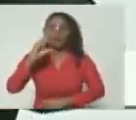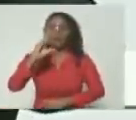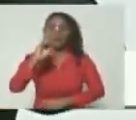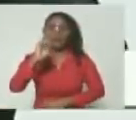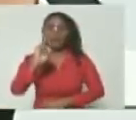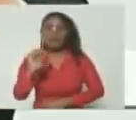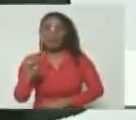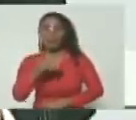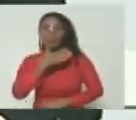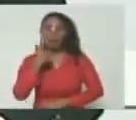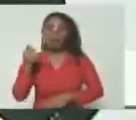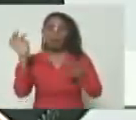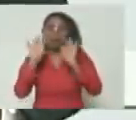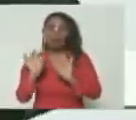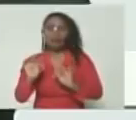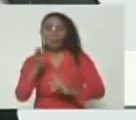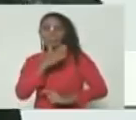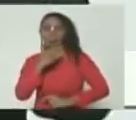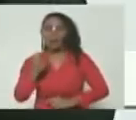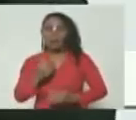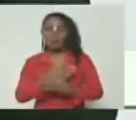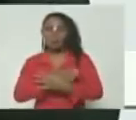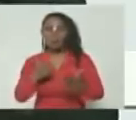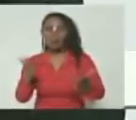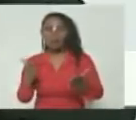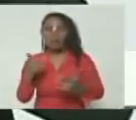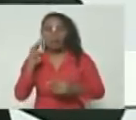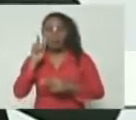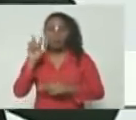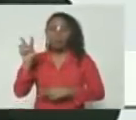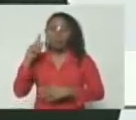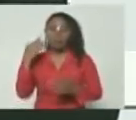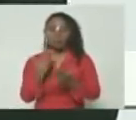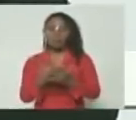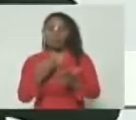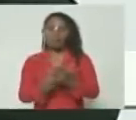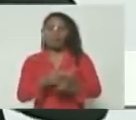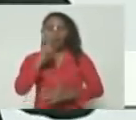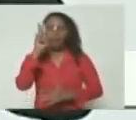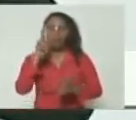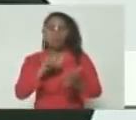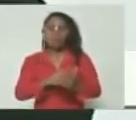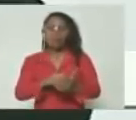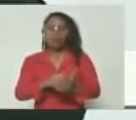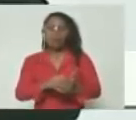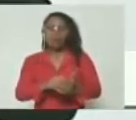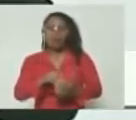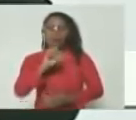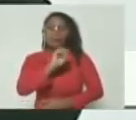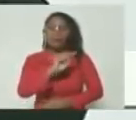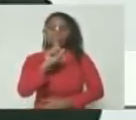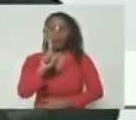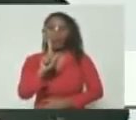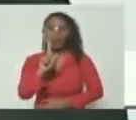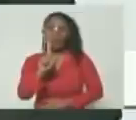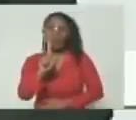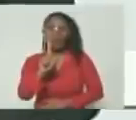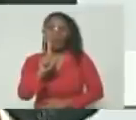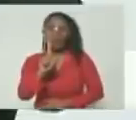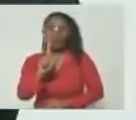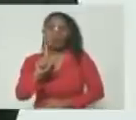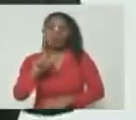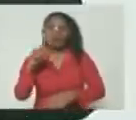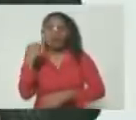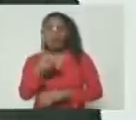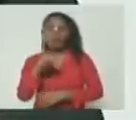mejores condiciones y mejores garantías que se van a ver reflejadas en el 21 de noviembre de este